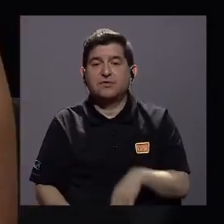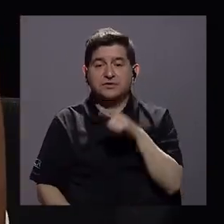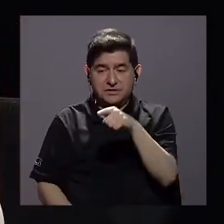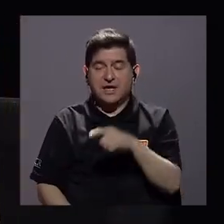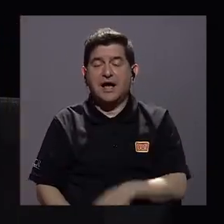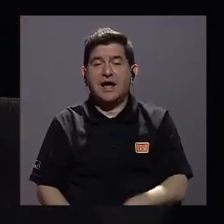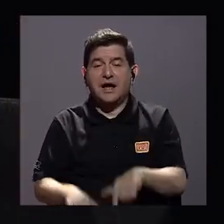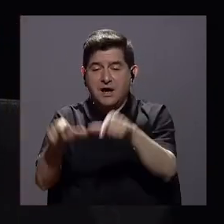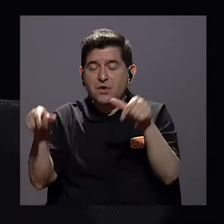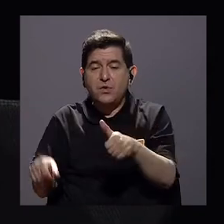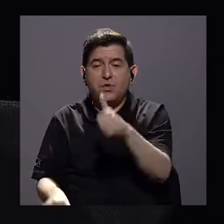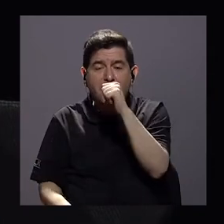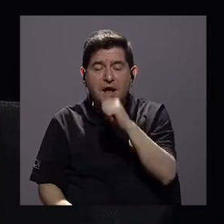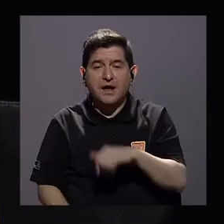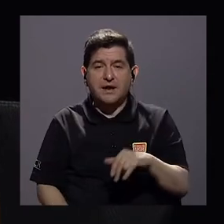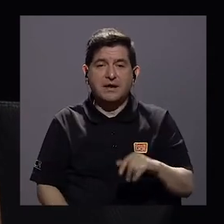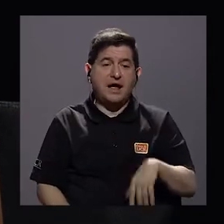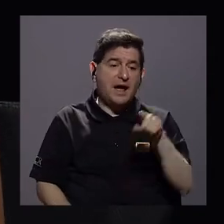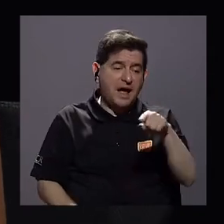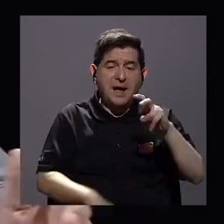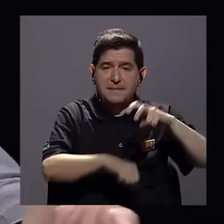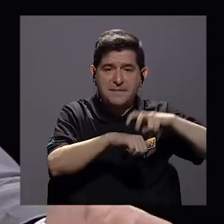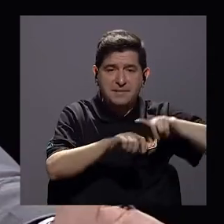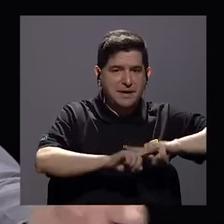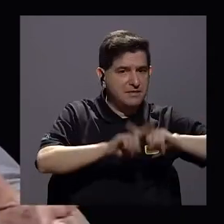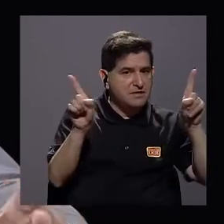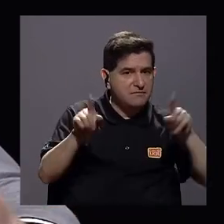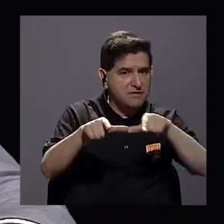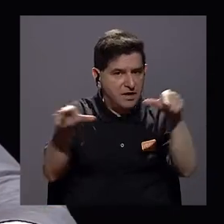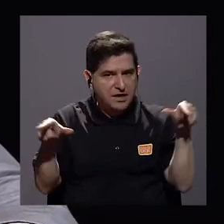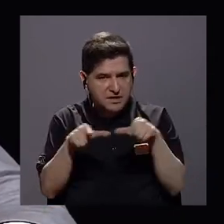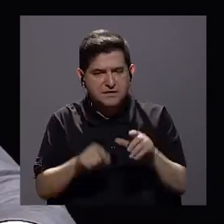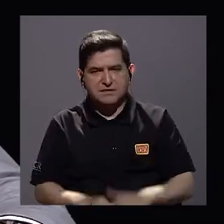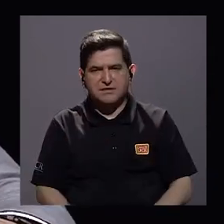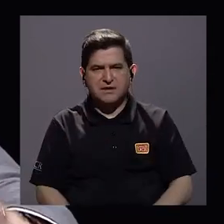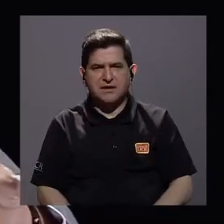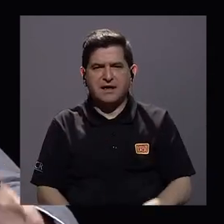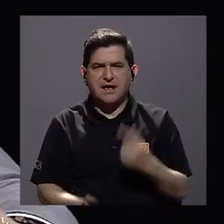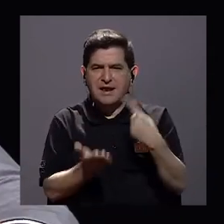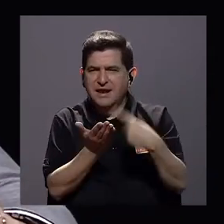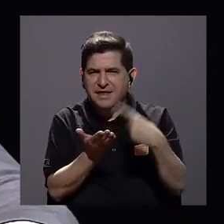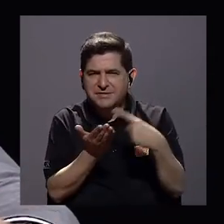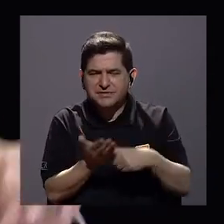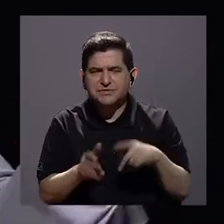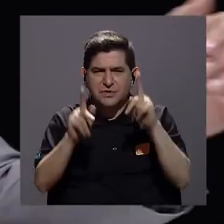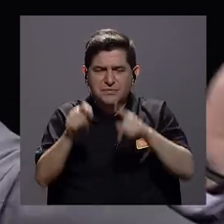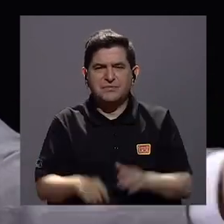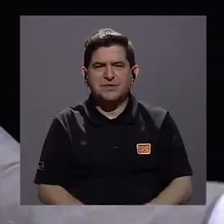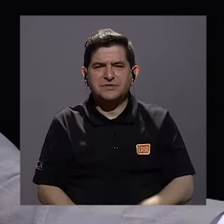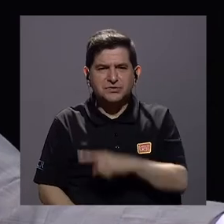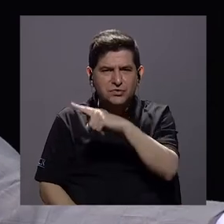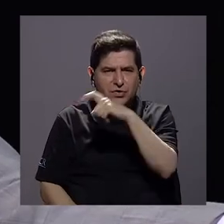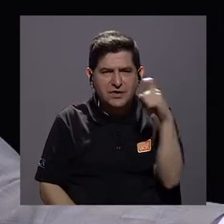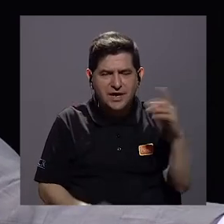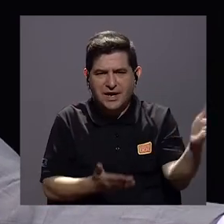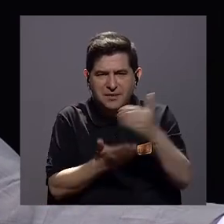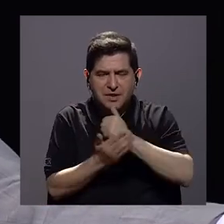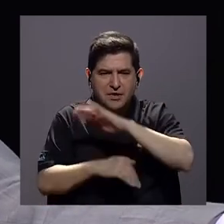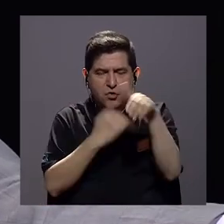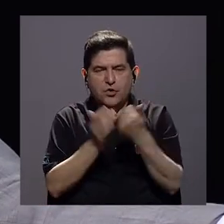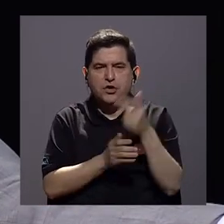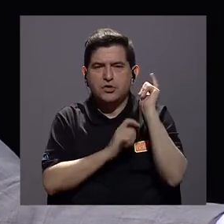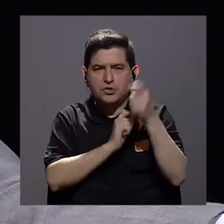otro tipo de cosas. Igual pasa en el mar. El gran debate en quien se dedica a la recolección del camarón versus toda la